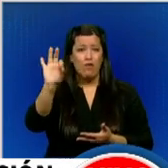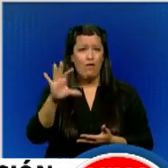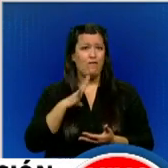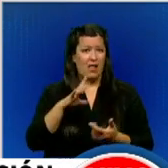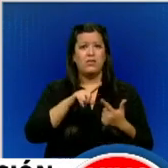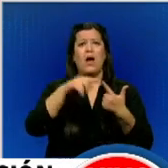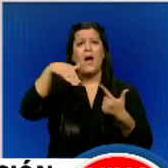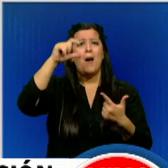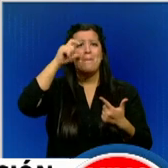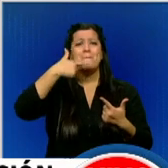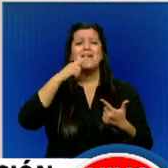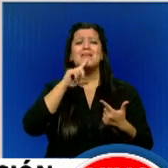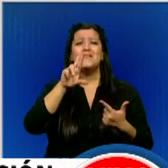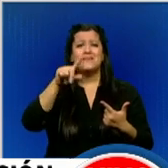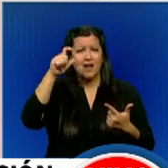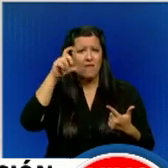mestre